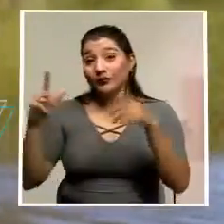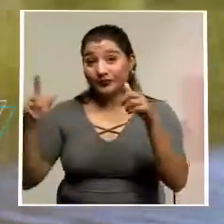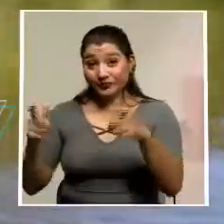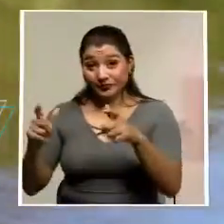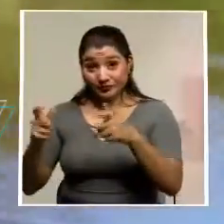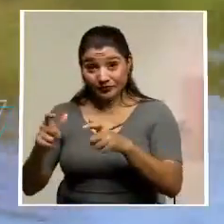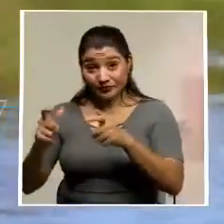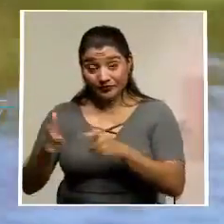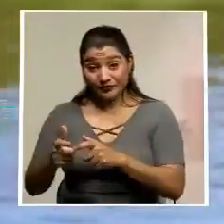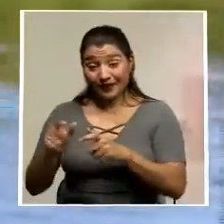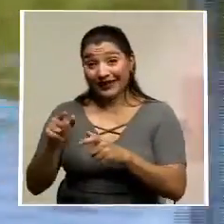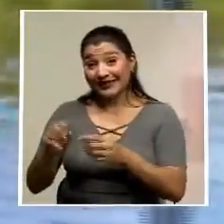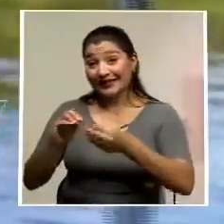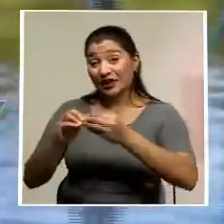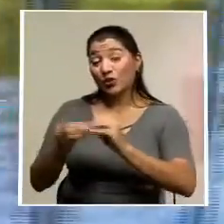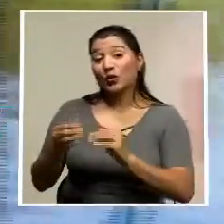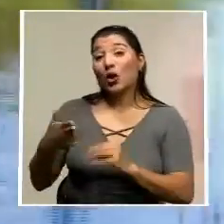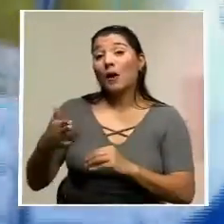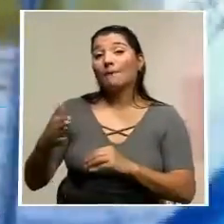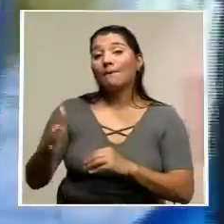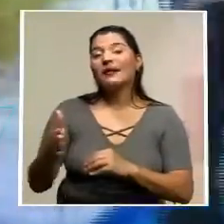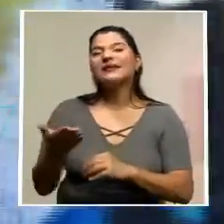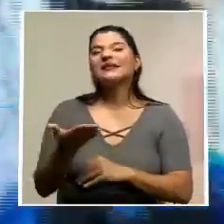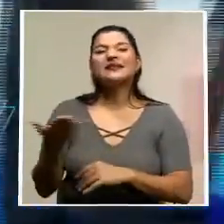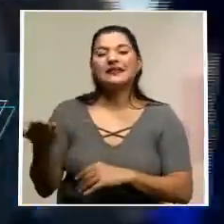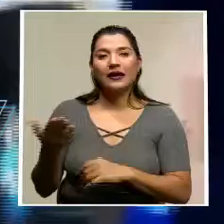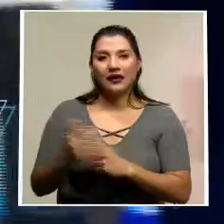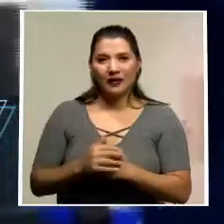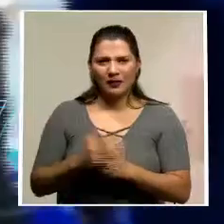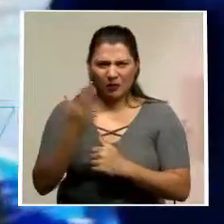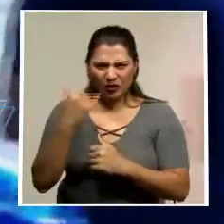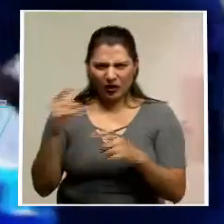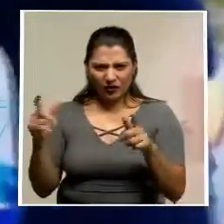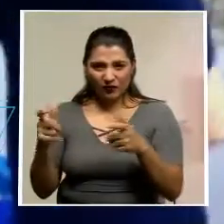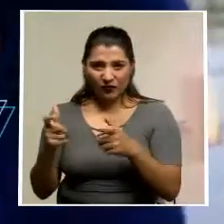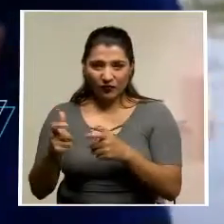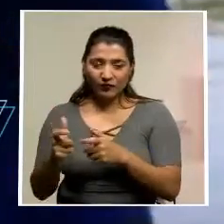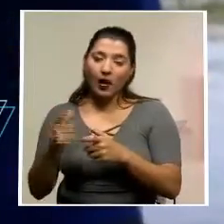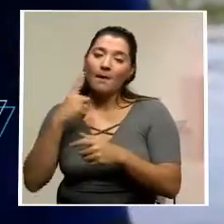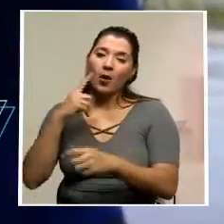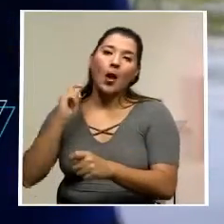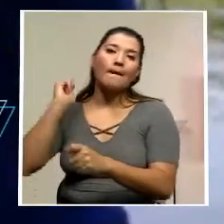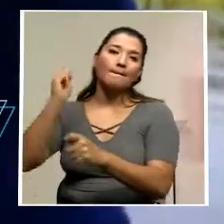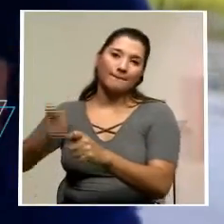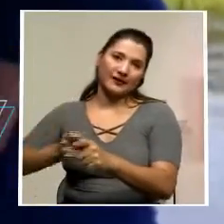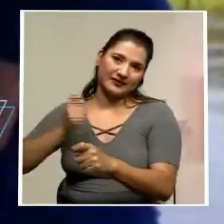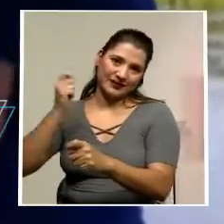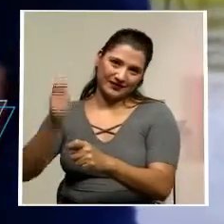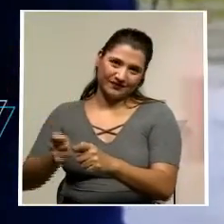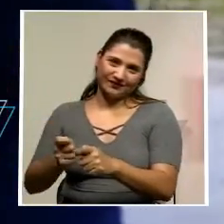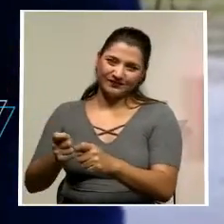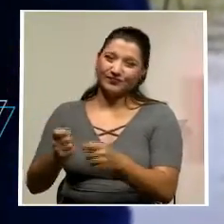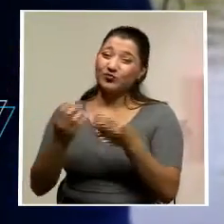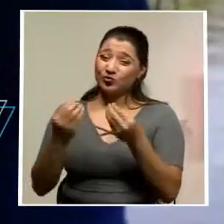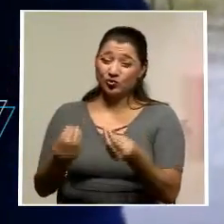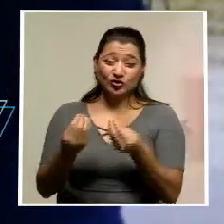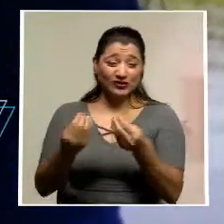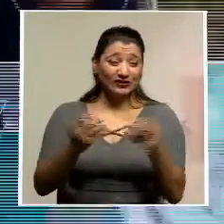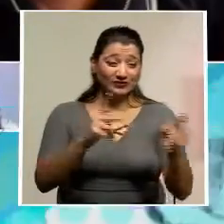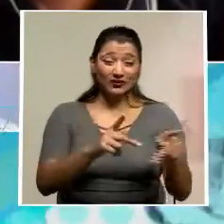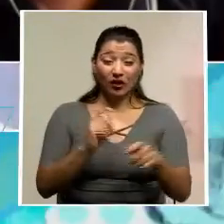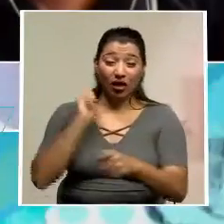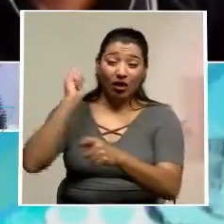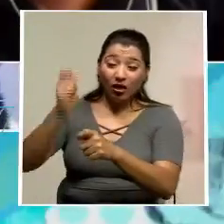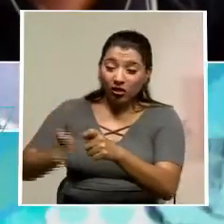poblacional de estas especies de peces sierra es la actividad de pesca. La sobrepesca es en todo el mundo el